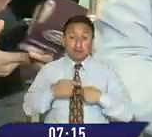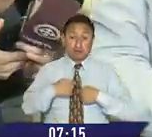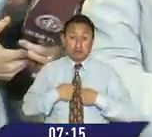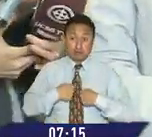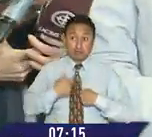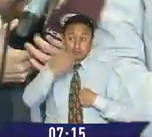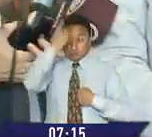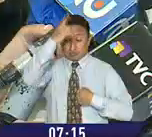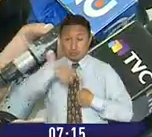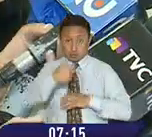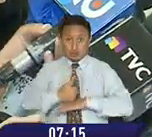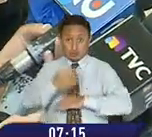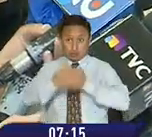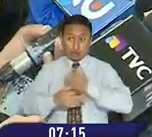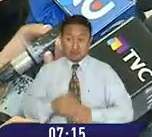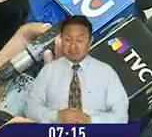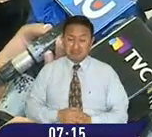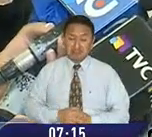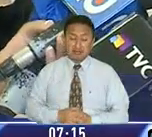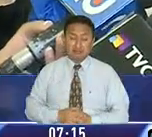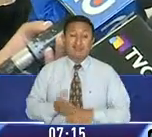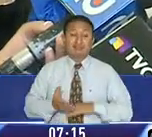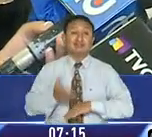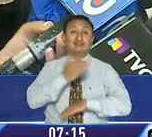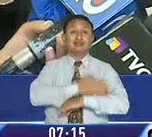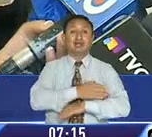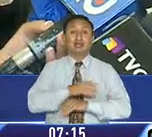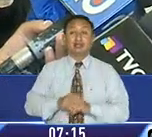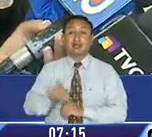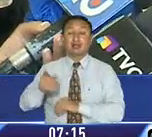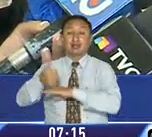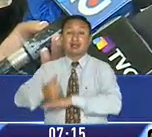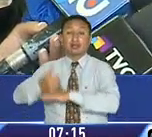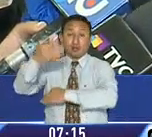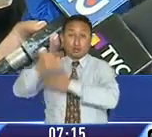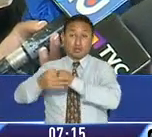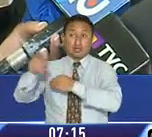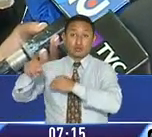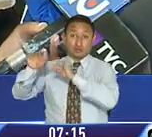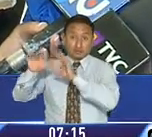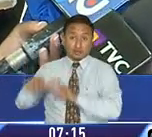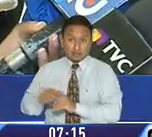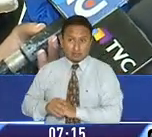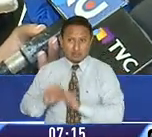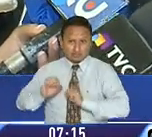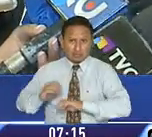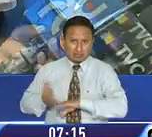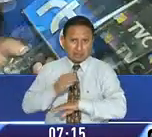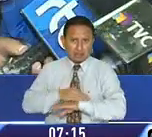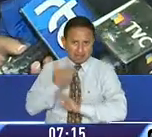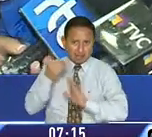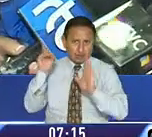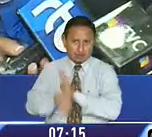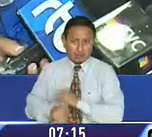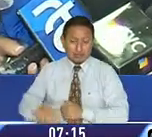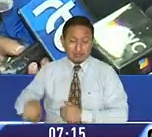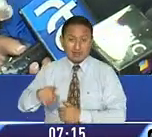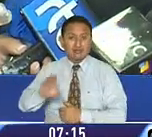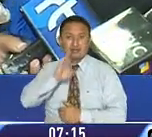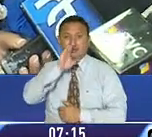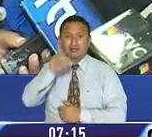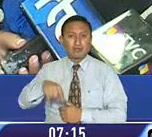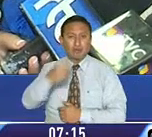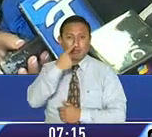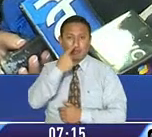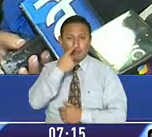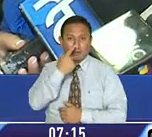decisión judicial. Por cuanto la jueza y la secretaria de esa judicatura constitucional ya fue denunciada por meter mano en el